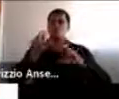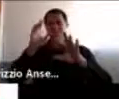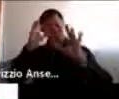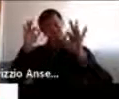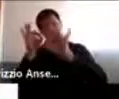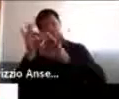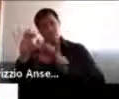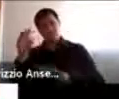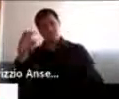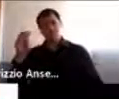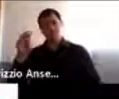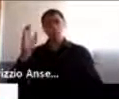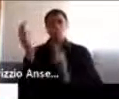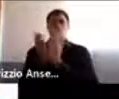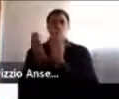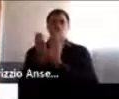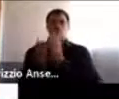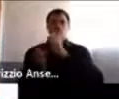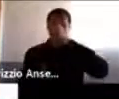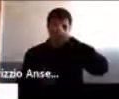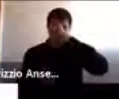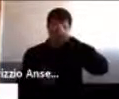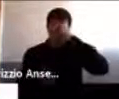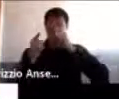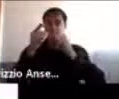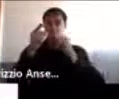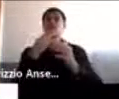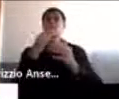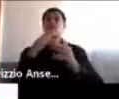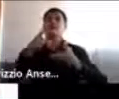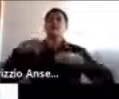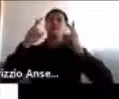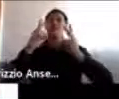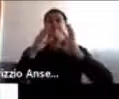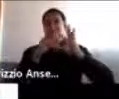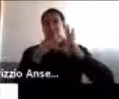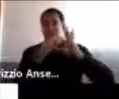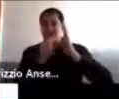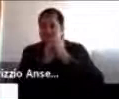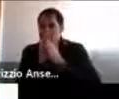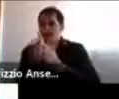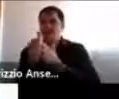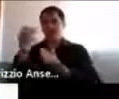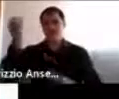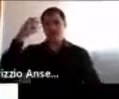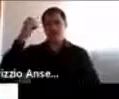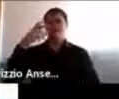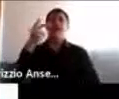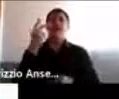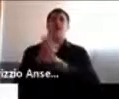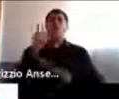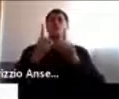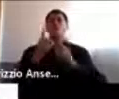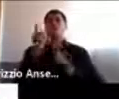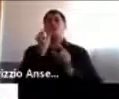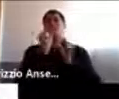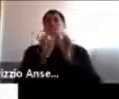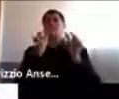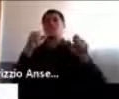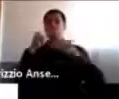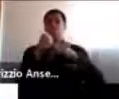acá también esto permite guiar el aprendizaje como decía la camia aquí están las letras trabajadas y las letras entre comillas con problemas